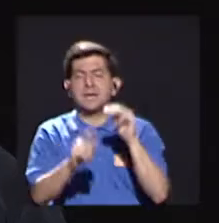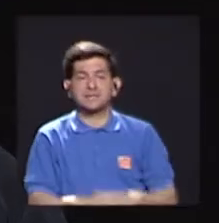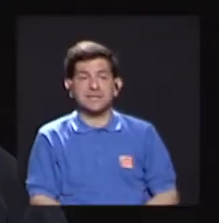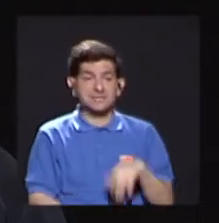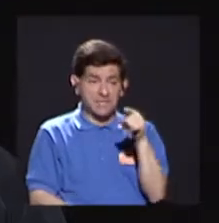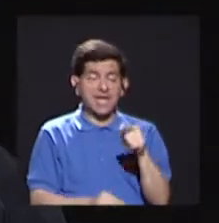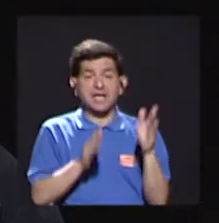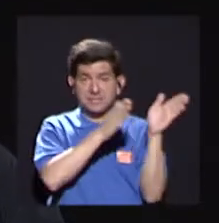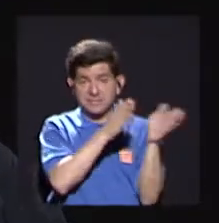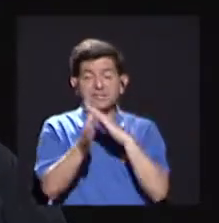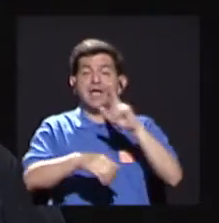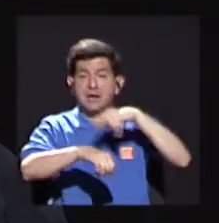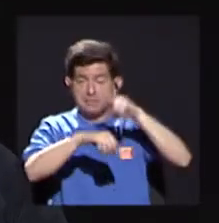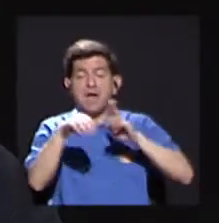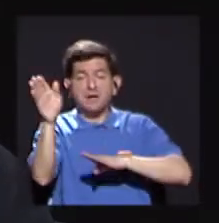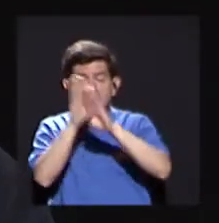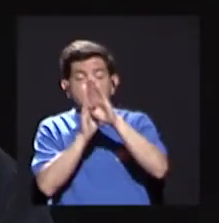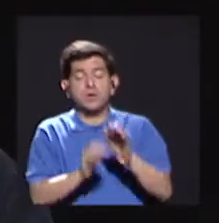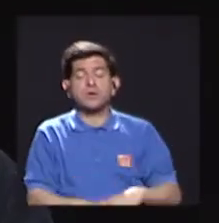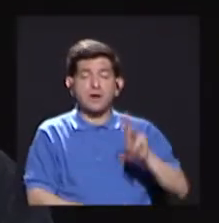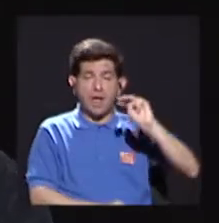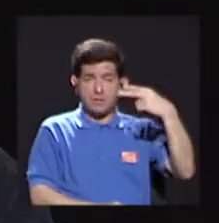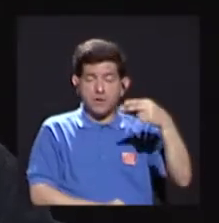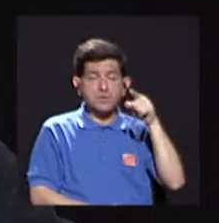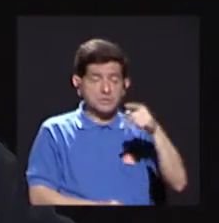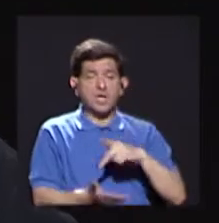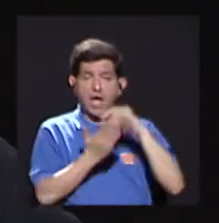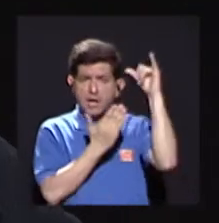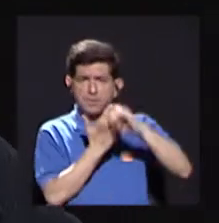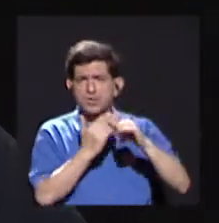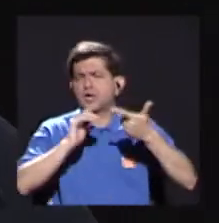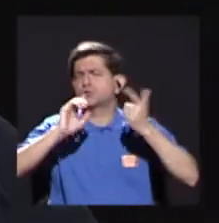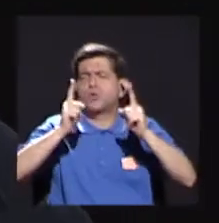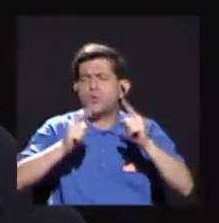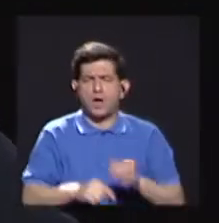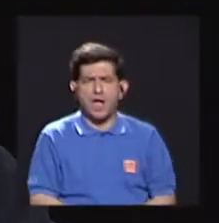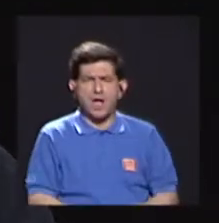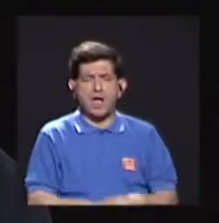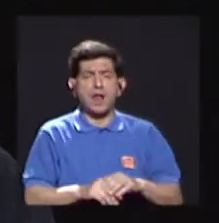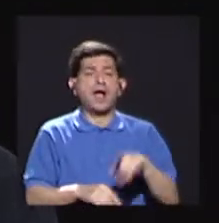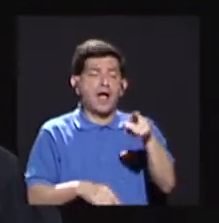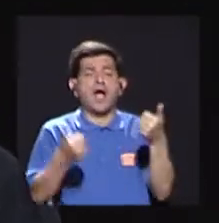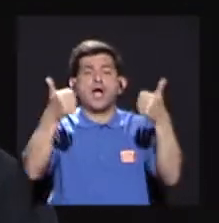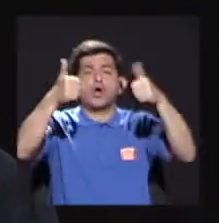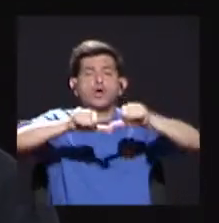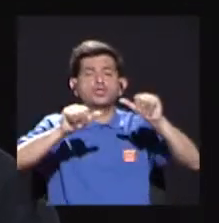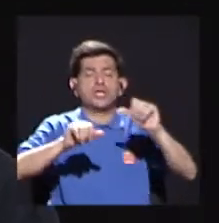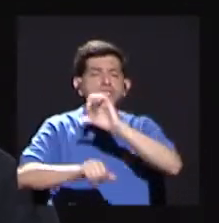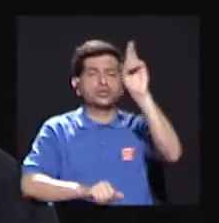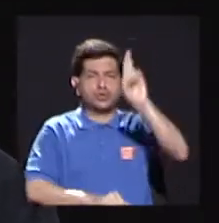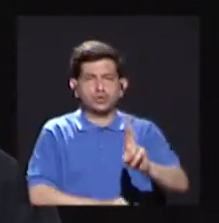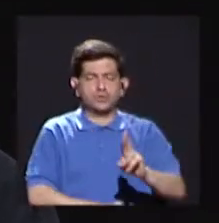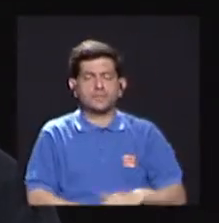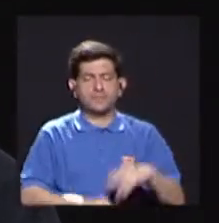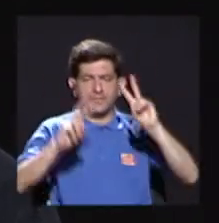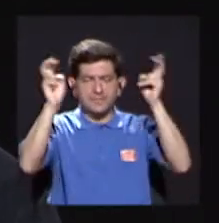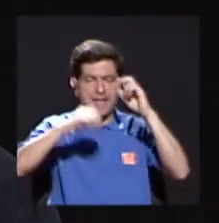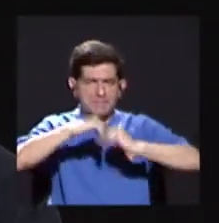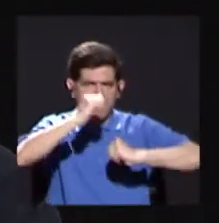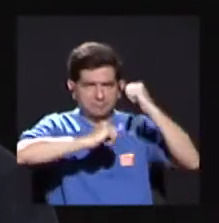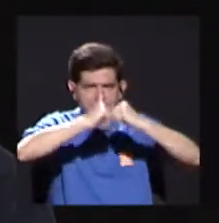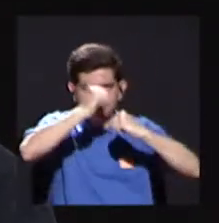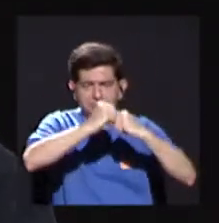las estatinas nacional de desarrollo mauricio de ahí están los proyectos que proyectos los del consenso de costa rica en materia de infraestructuras